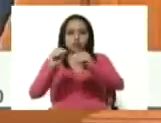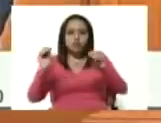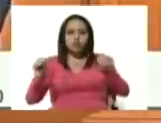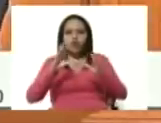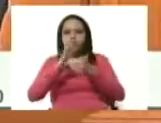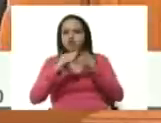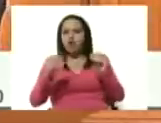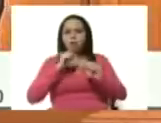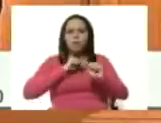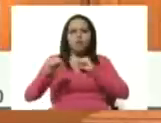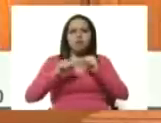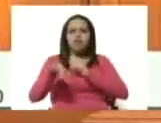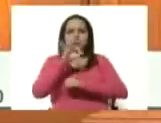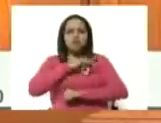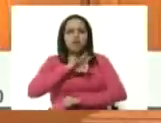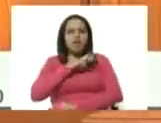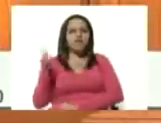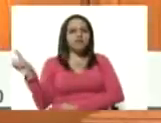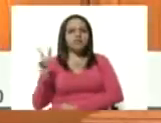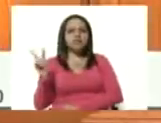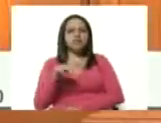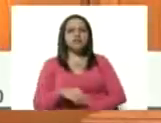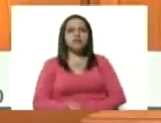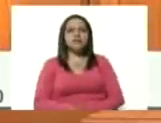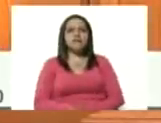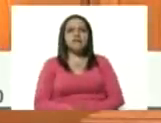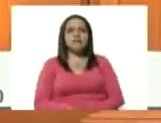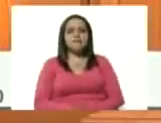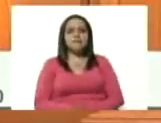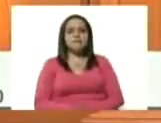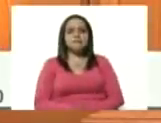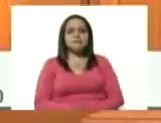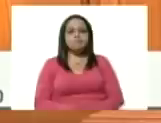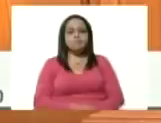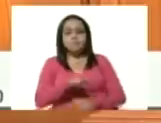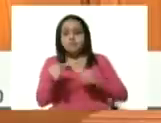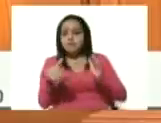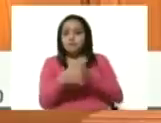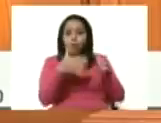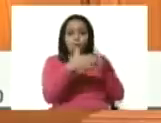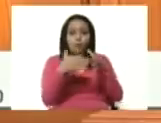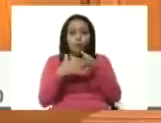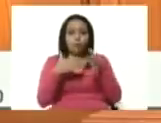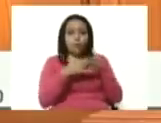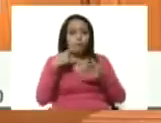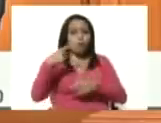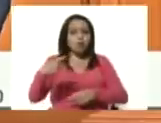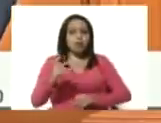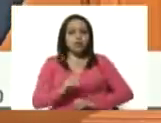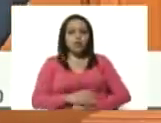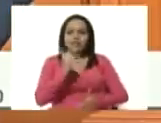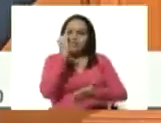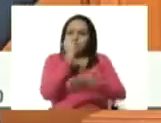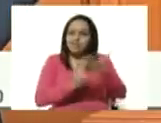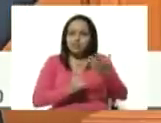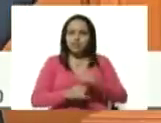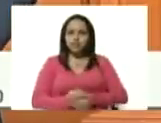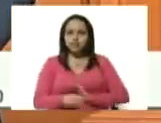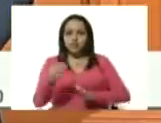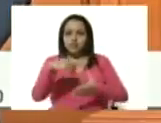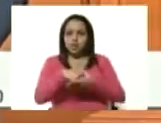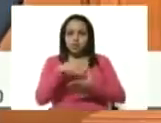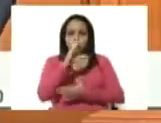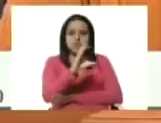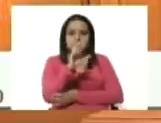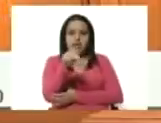los movimientos sociales del país, a todos los partidos políticos inscritos en el registro